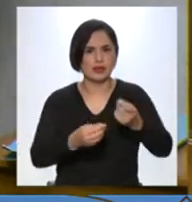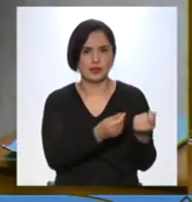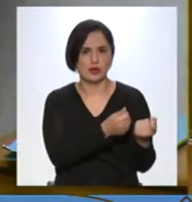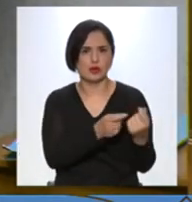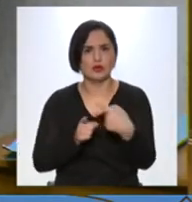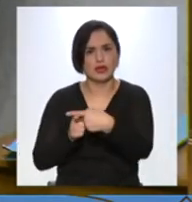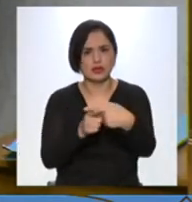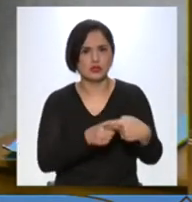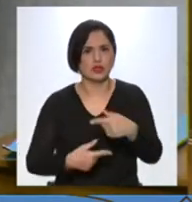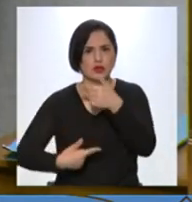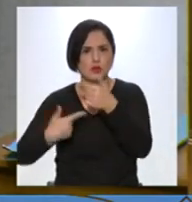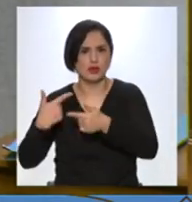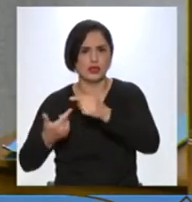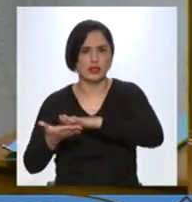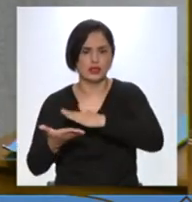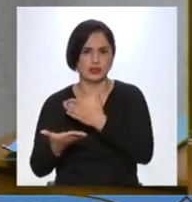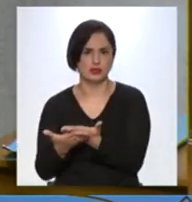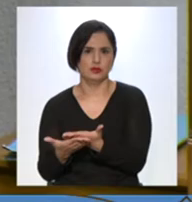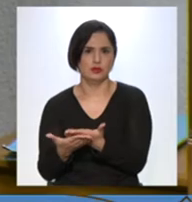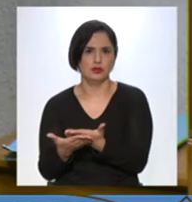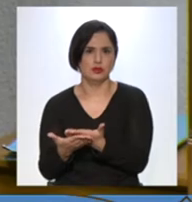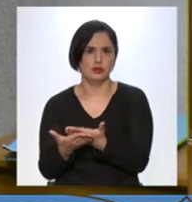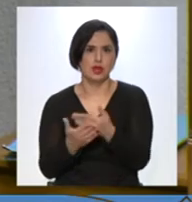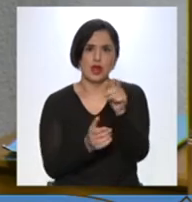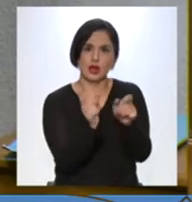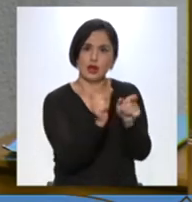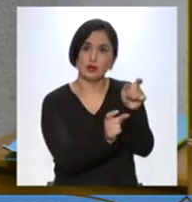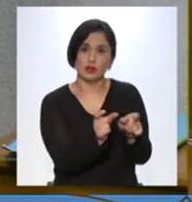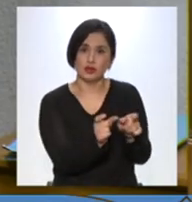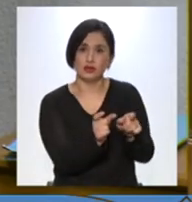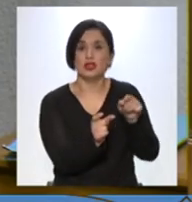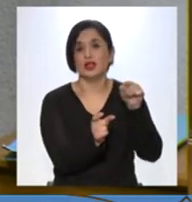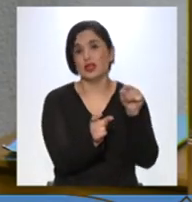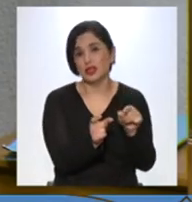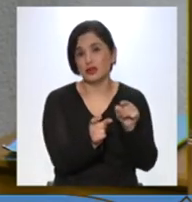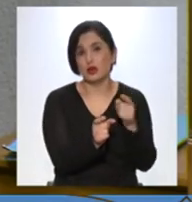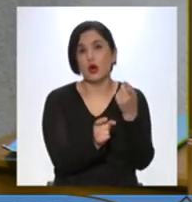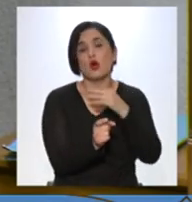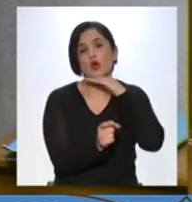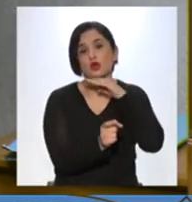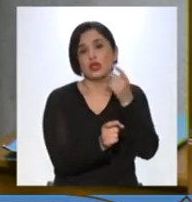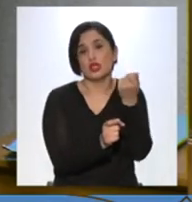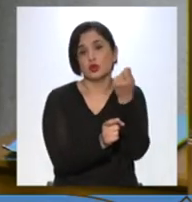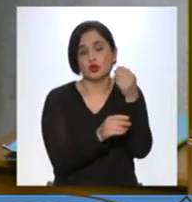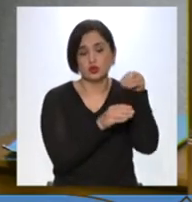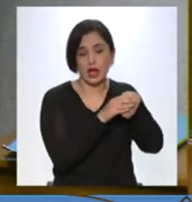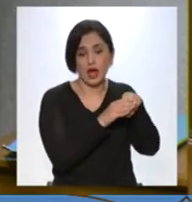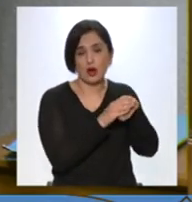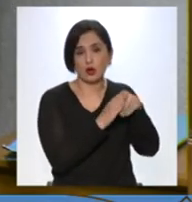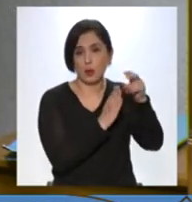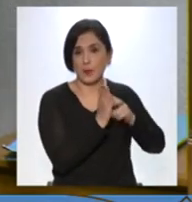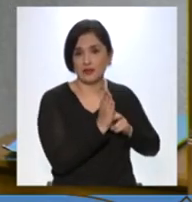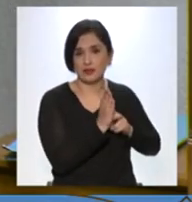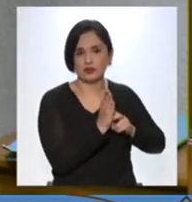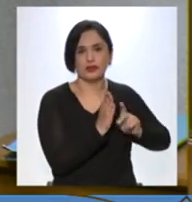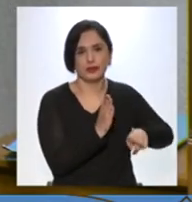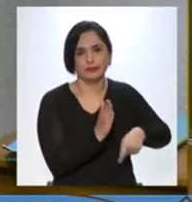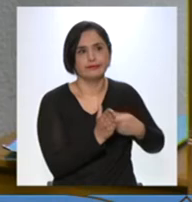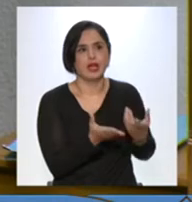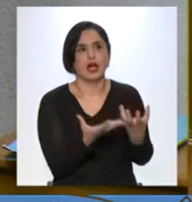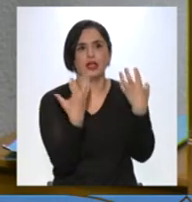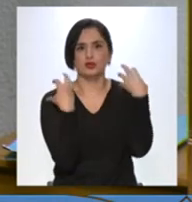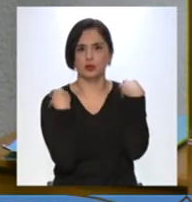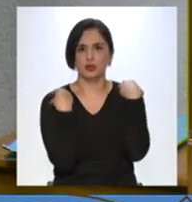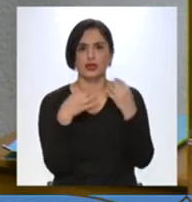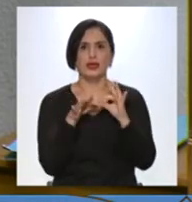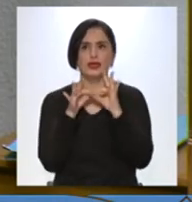social, política y sanitaria, donde las personas han tenido que cubrir con sus ahorros previsionales la urgencia de este momento. Gracias